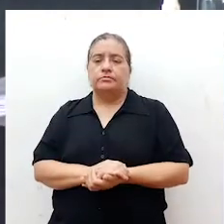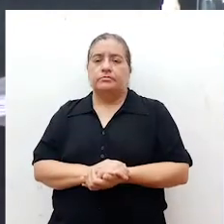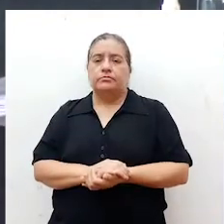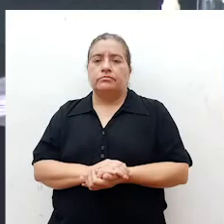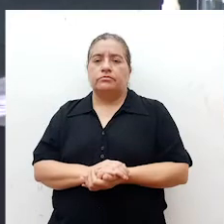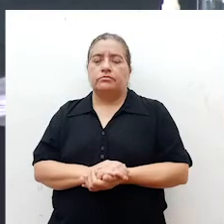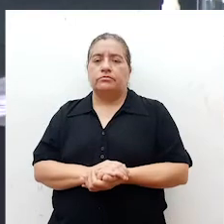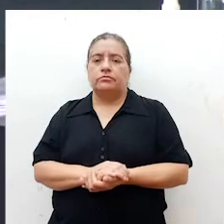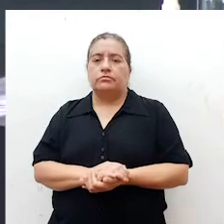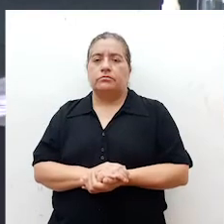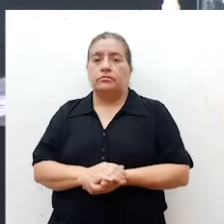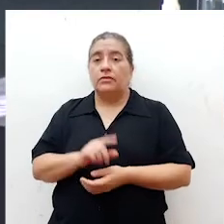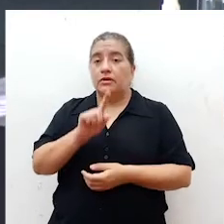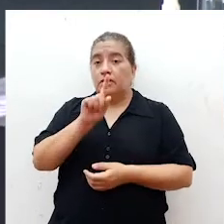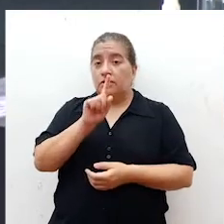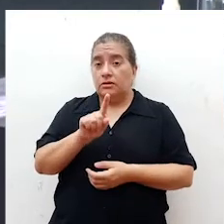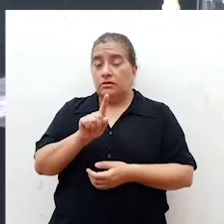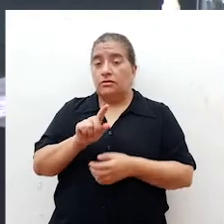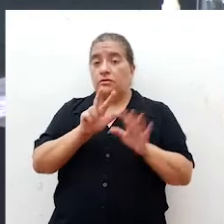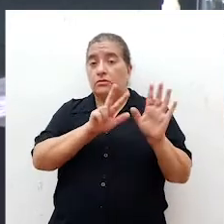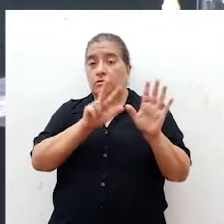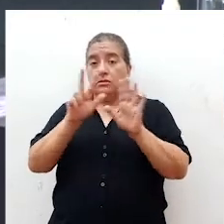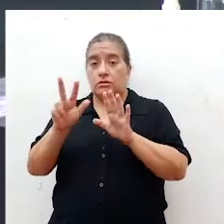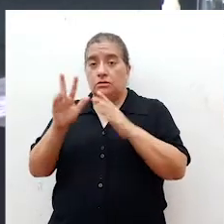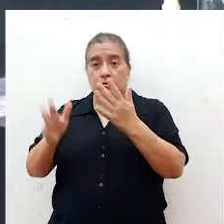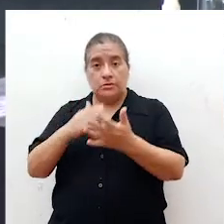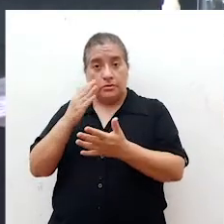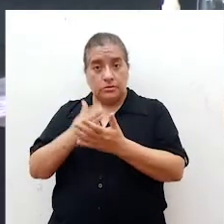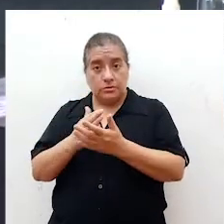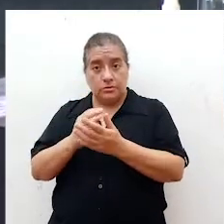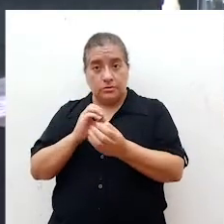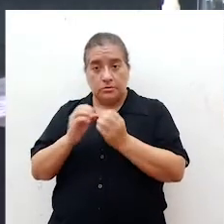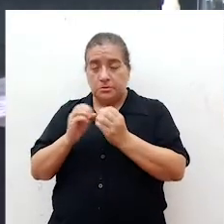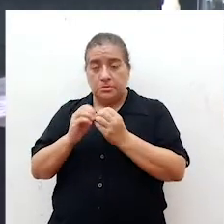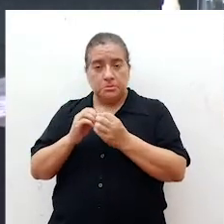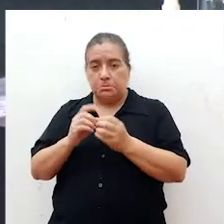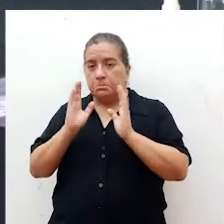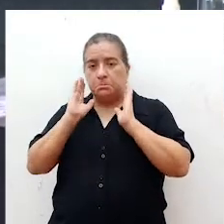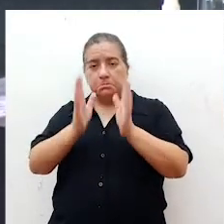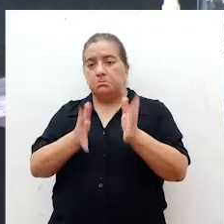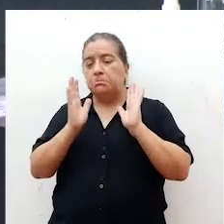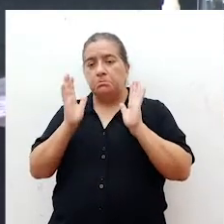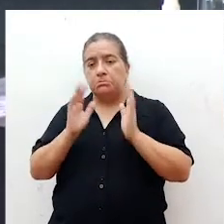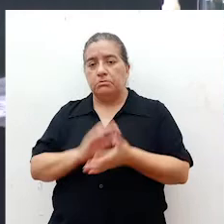El objetivo es que 188 conflictos